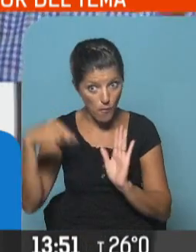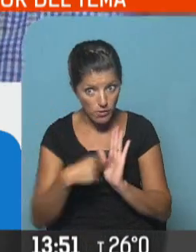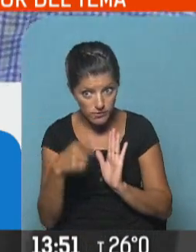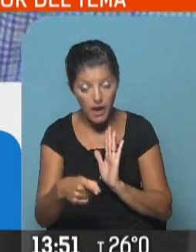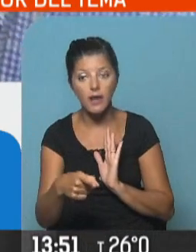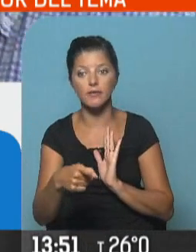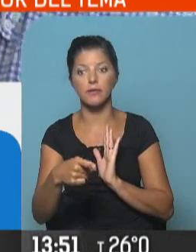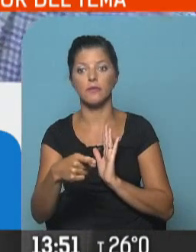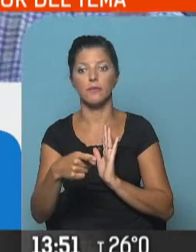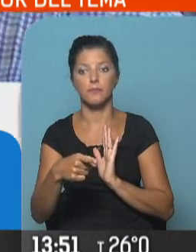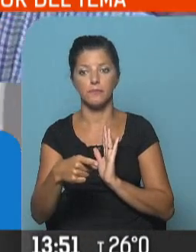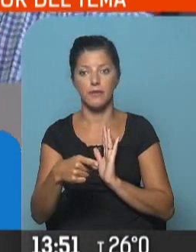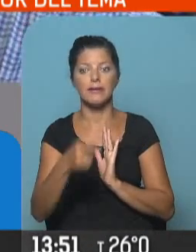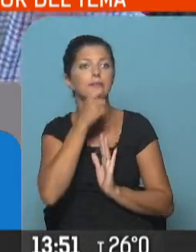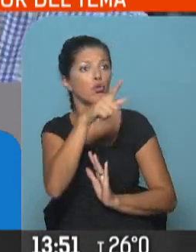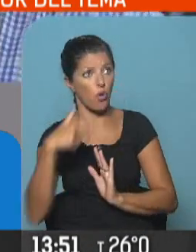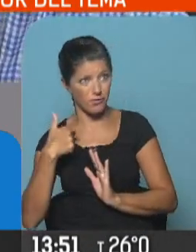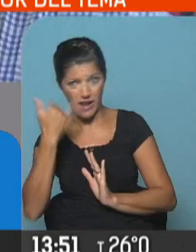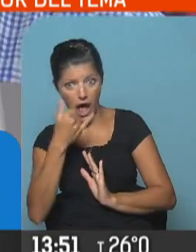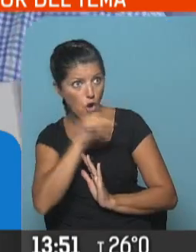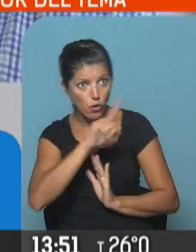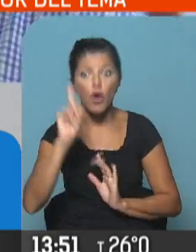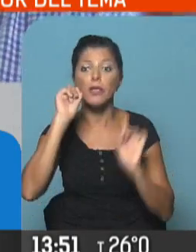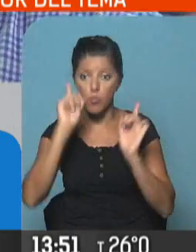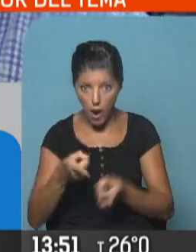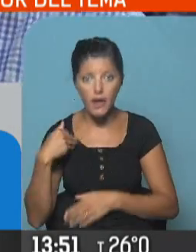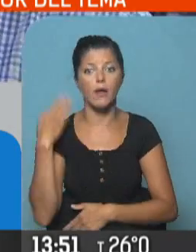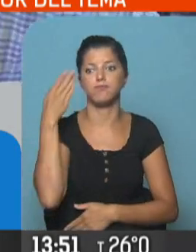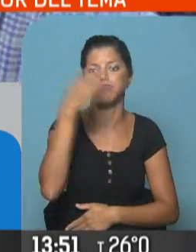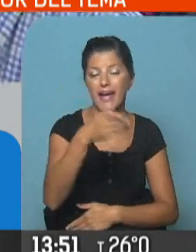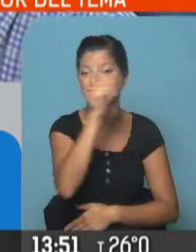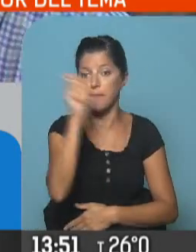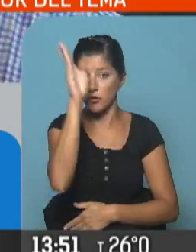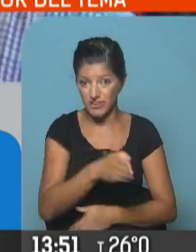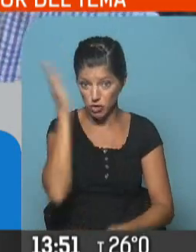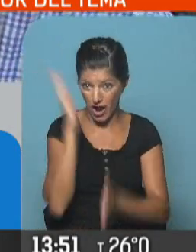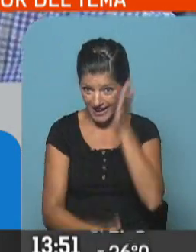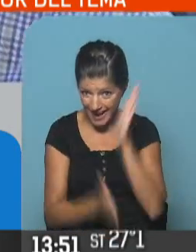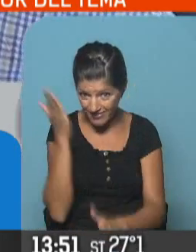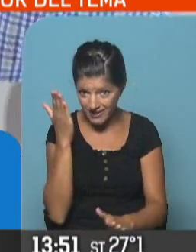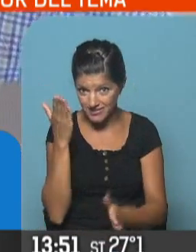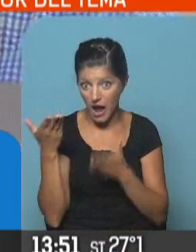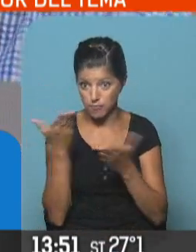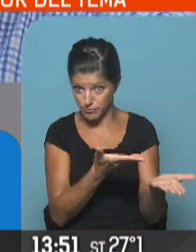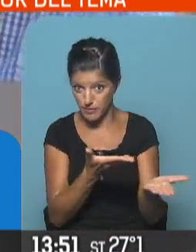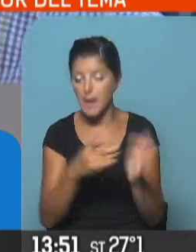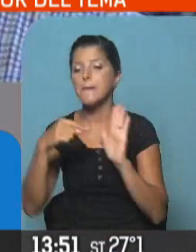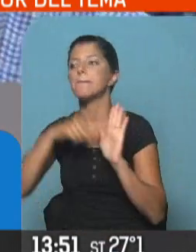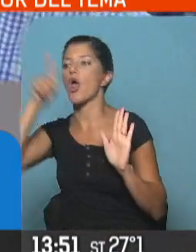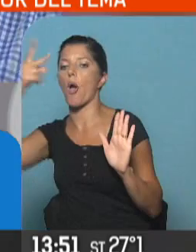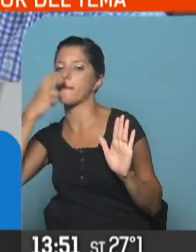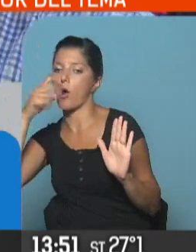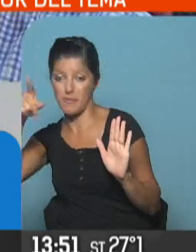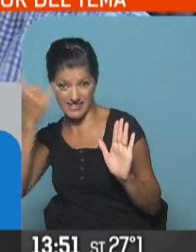es que tenga una obra social, sea cubierta prácticamente su atención en un 100% de esa persona. En Bolivia, en cambio, si tienes seguridad